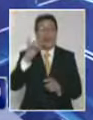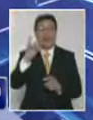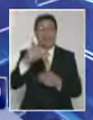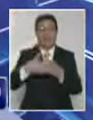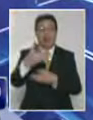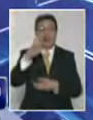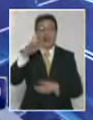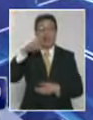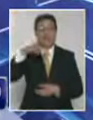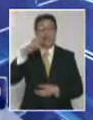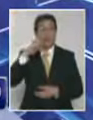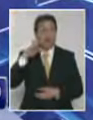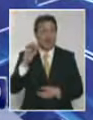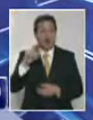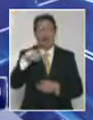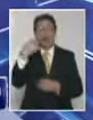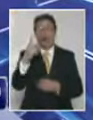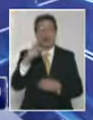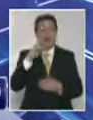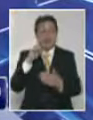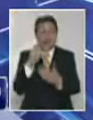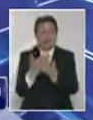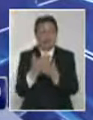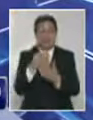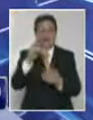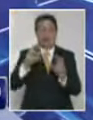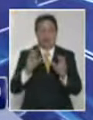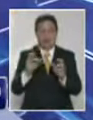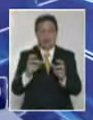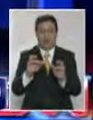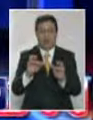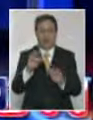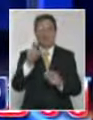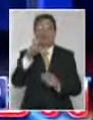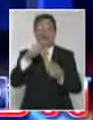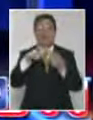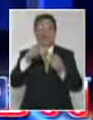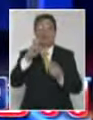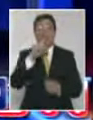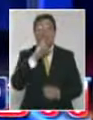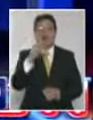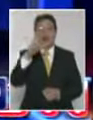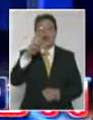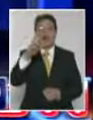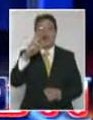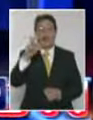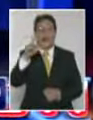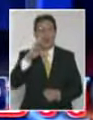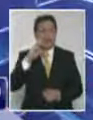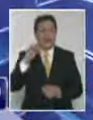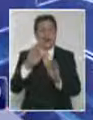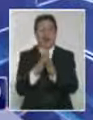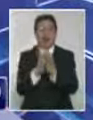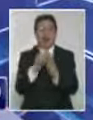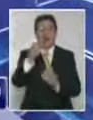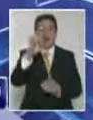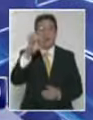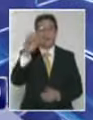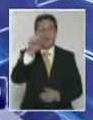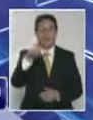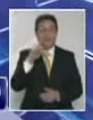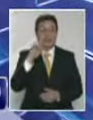Andrés Richard, también periodista de la radio Sargento Candelaria, de la revista APSI, y además ex